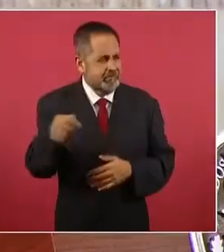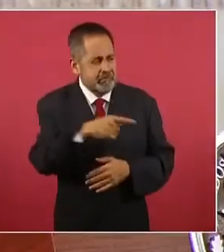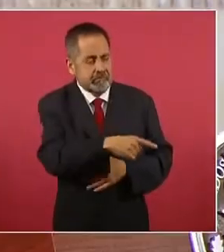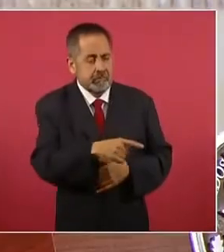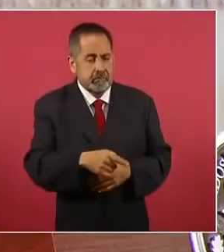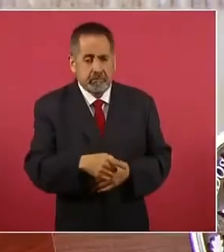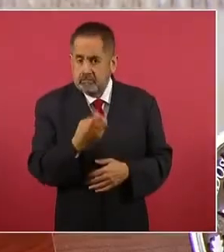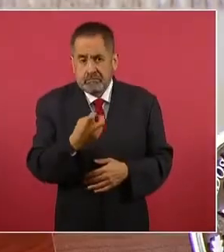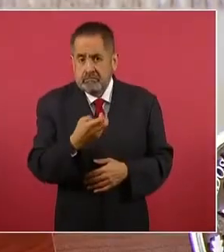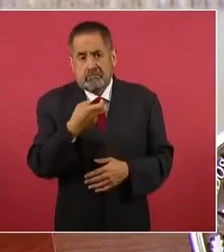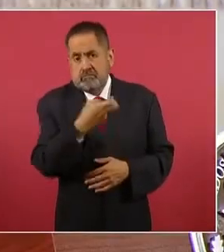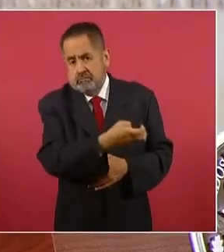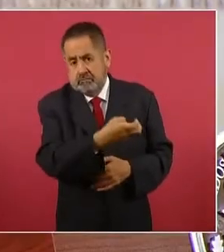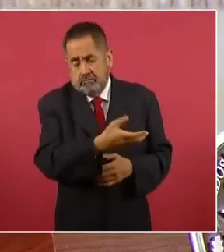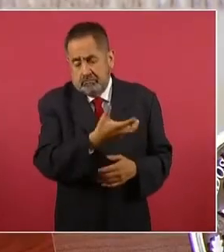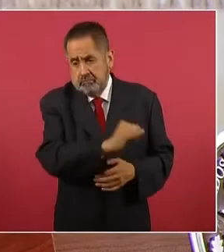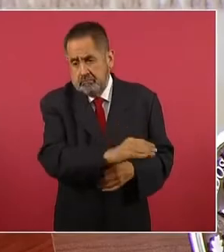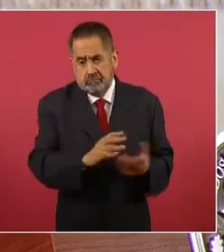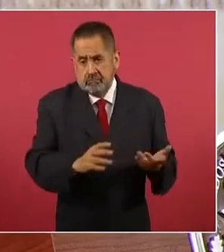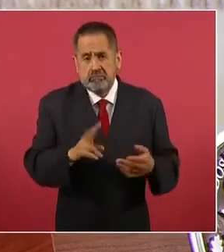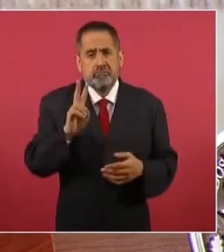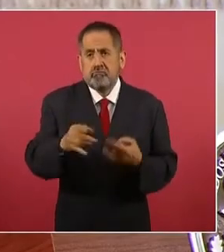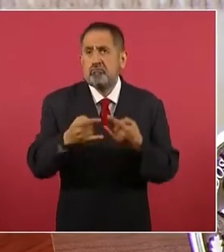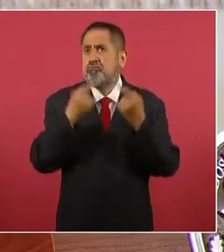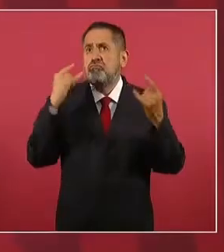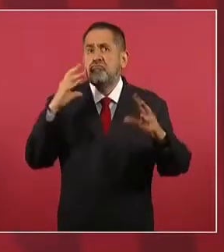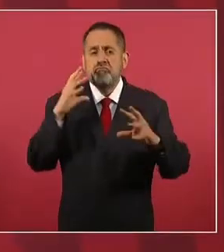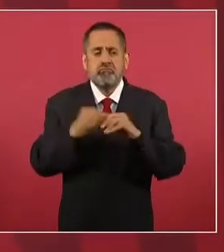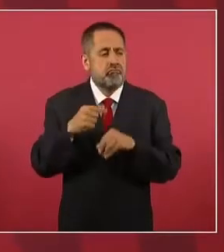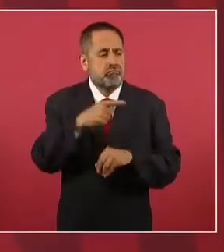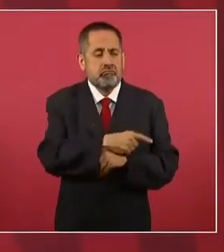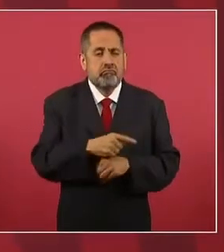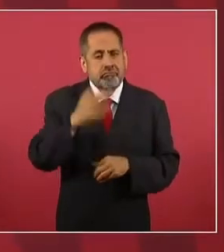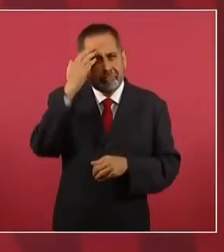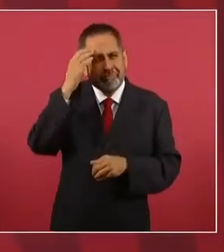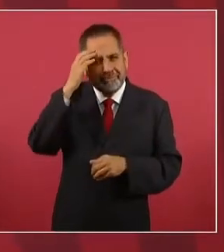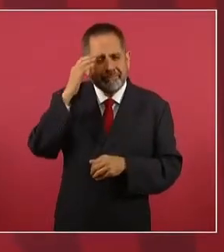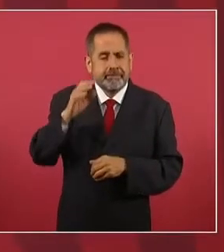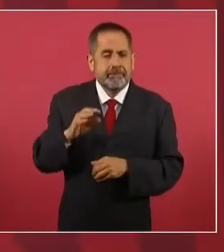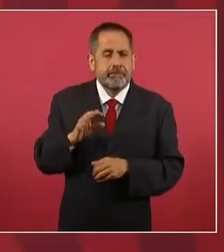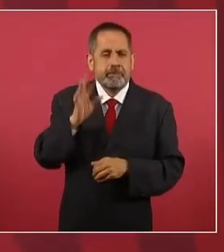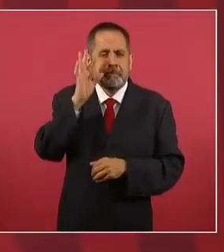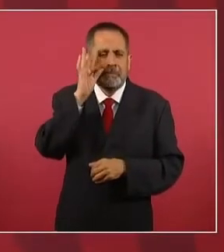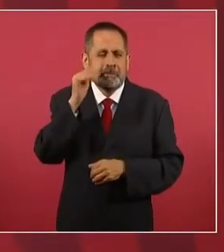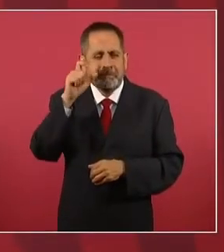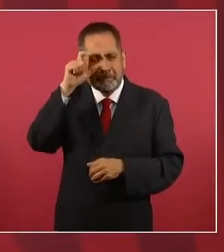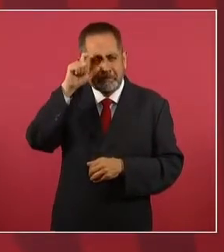Históricamente lo señalaba Ricardo Flores Magón,